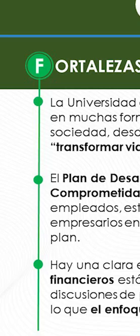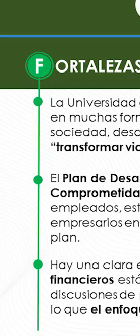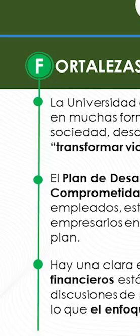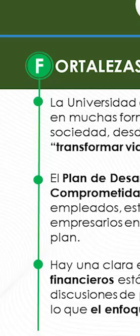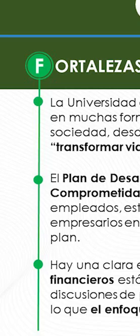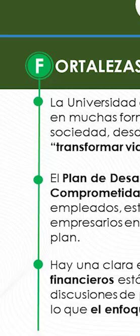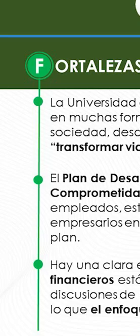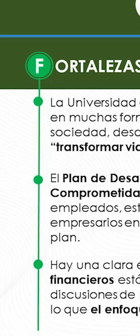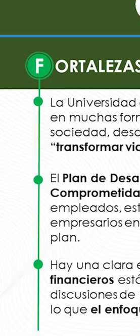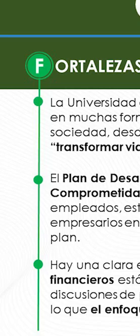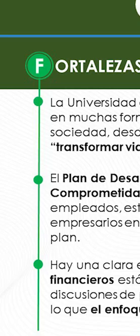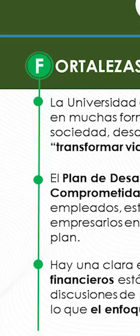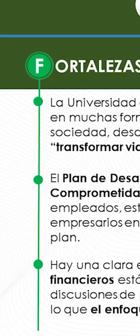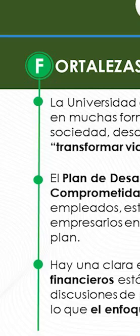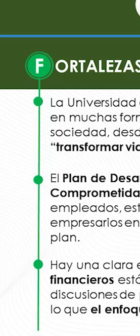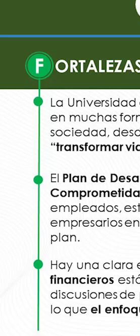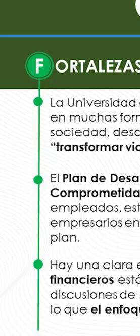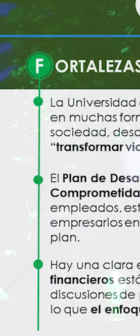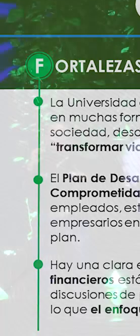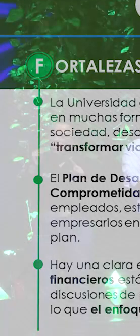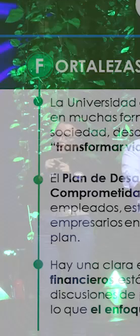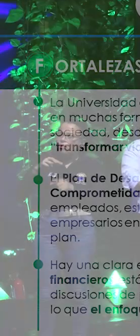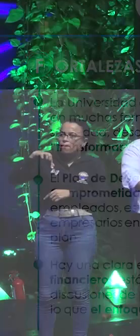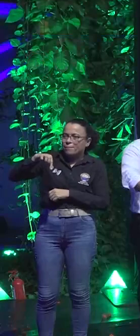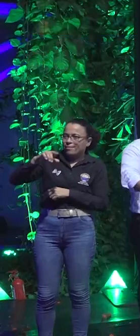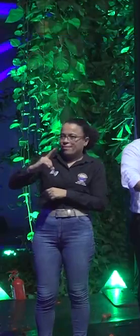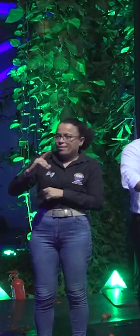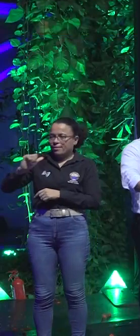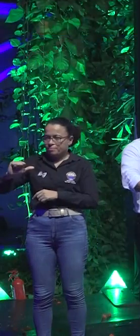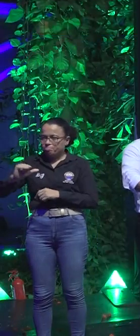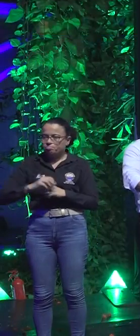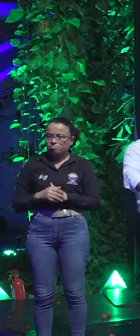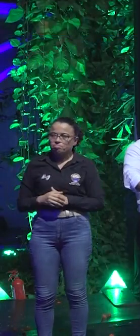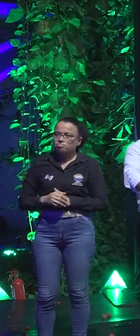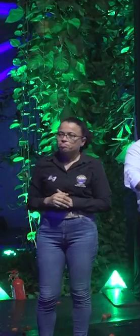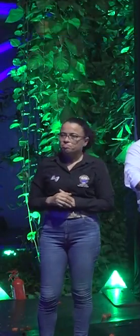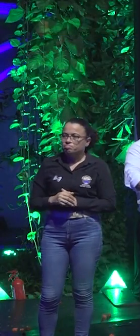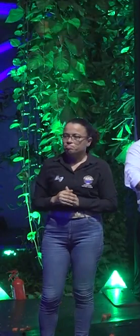medidas cuantitativas y cualitativas para el plan de desarrollo. Sigamos.